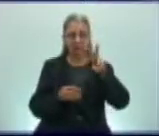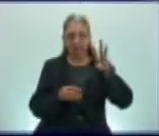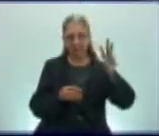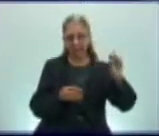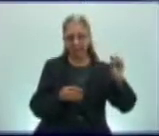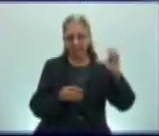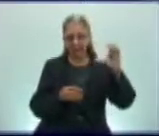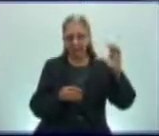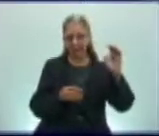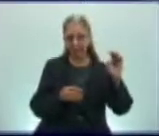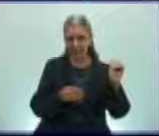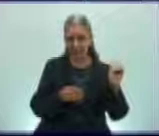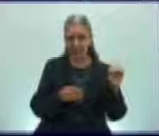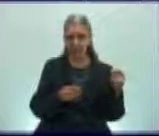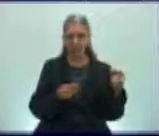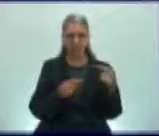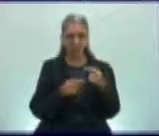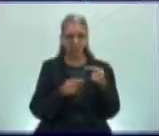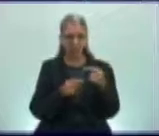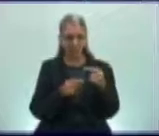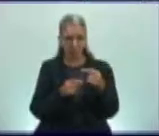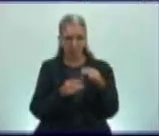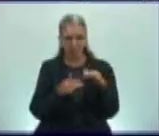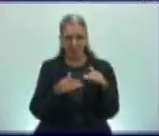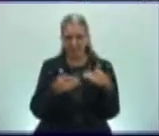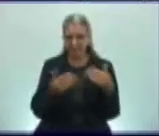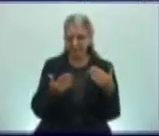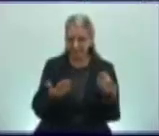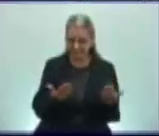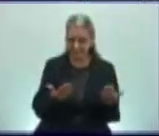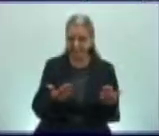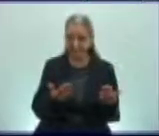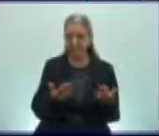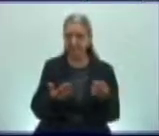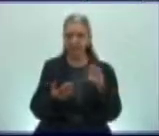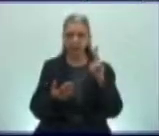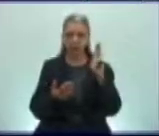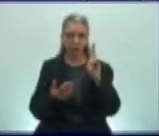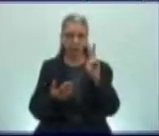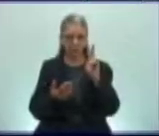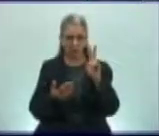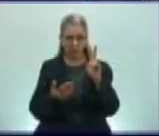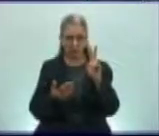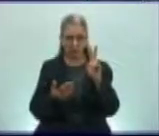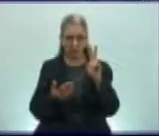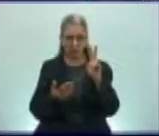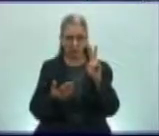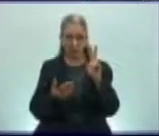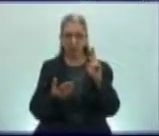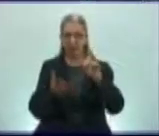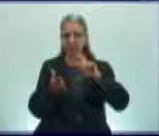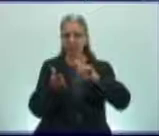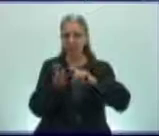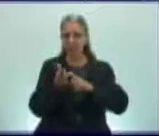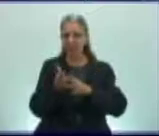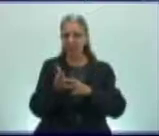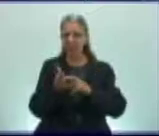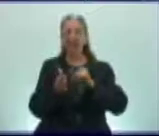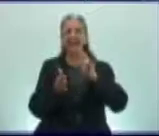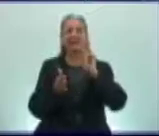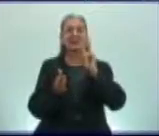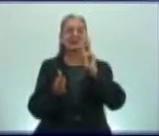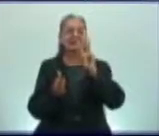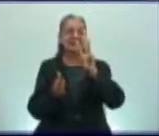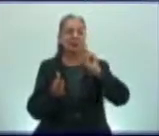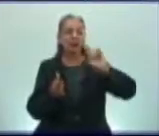longitud de esta circunferencia y el valor de pi. Recuerda que pi es una constante y su